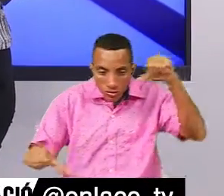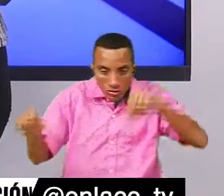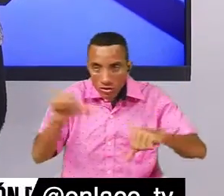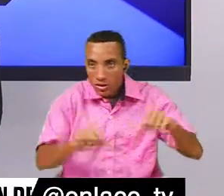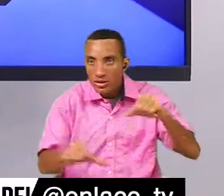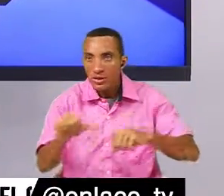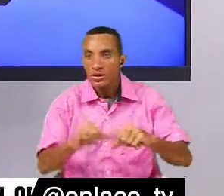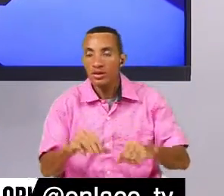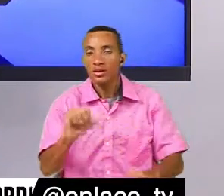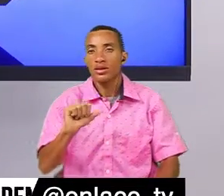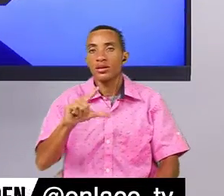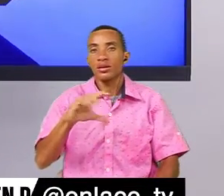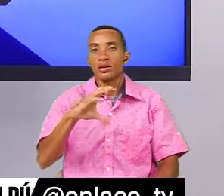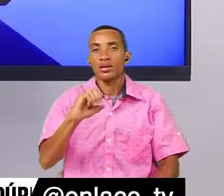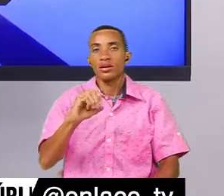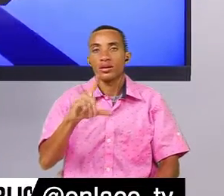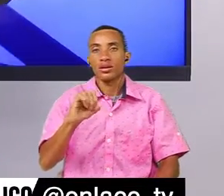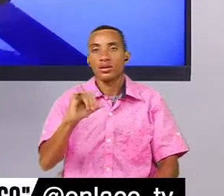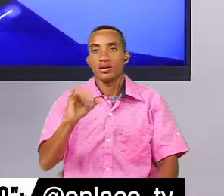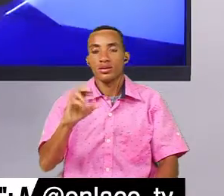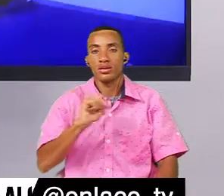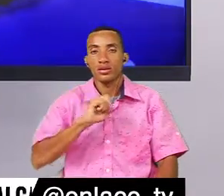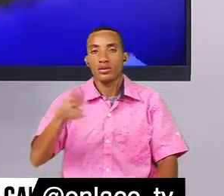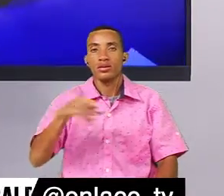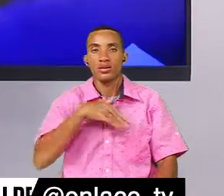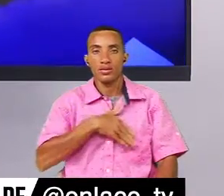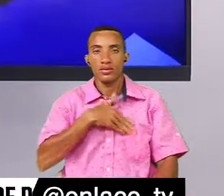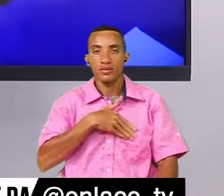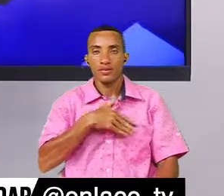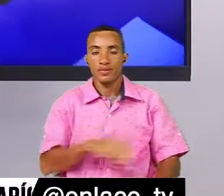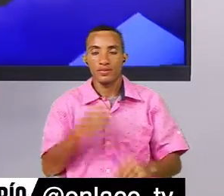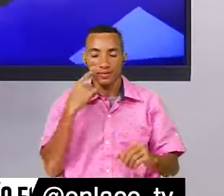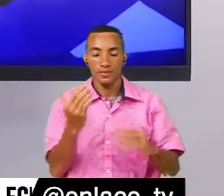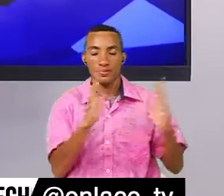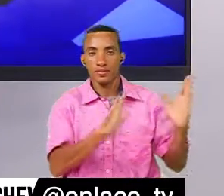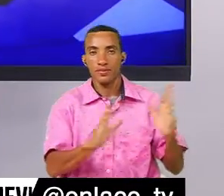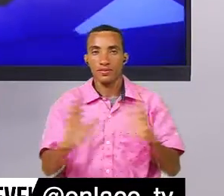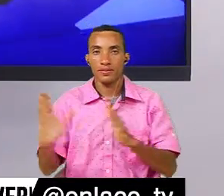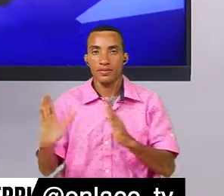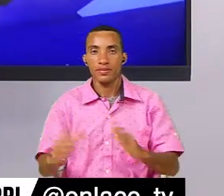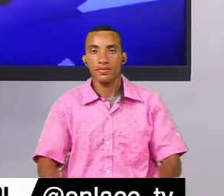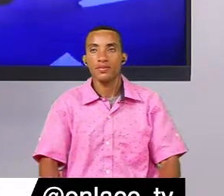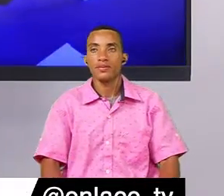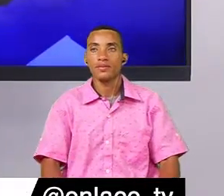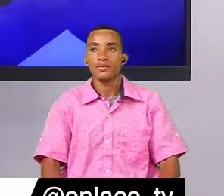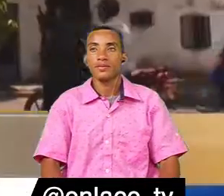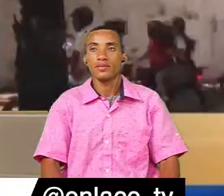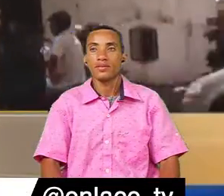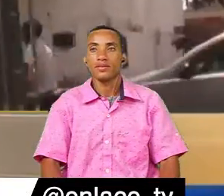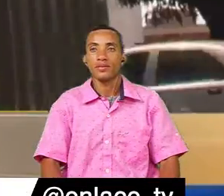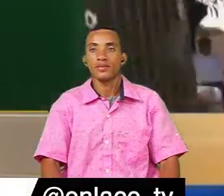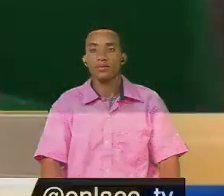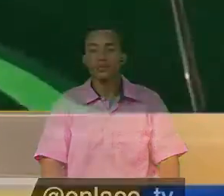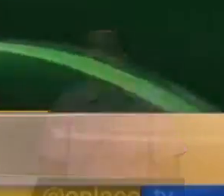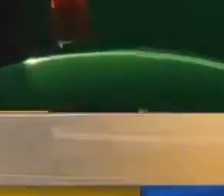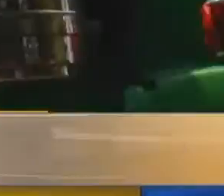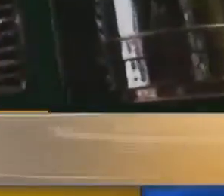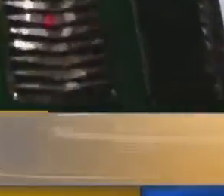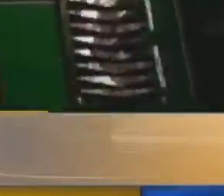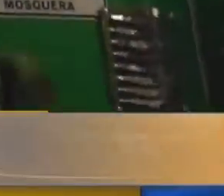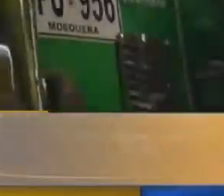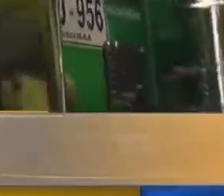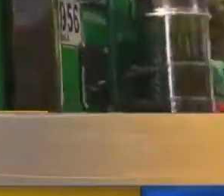alcaloides en el sur de Bolívar. Estas y otras noticias serán desarrolladas durante la presente emisión. Con caravana por